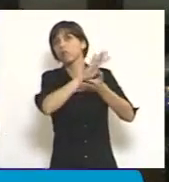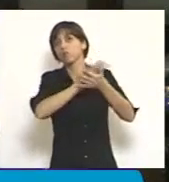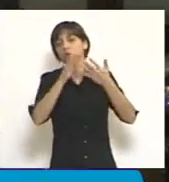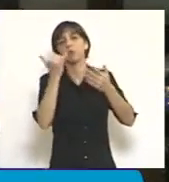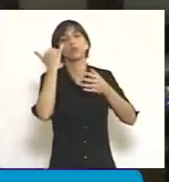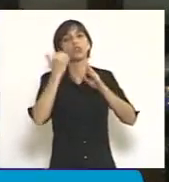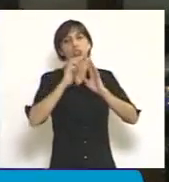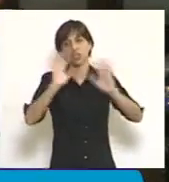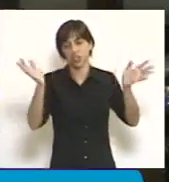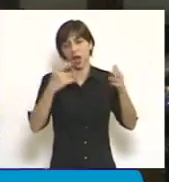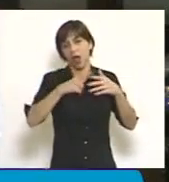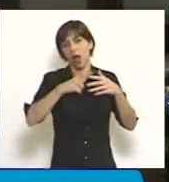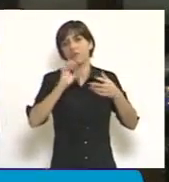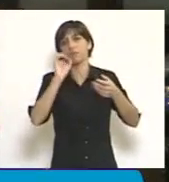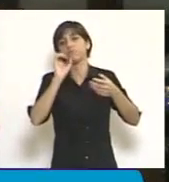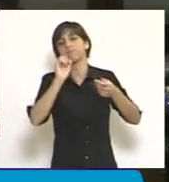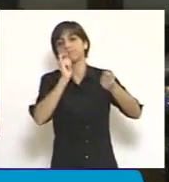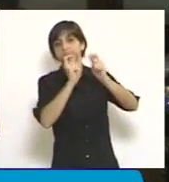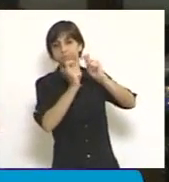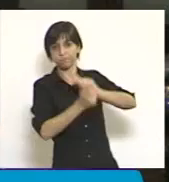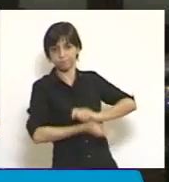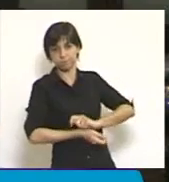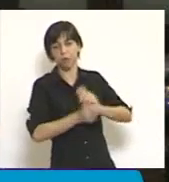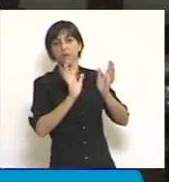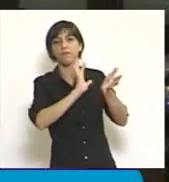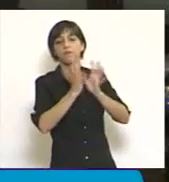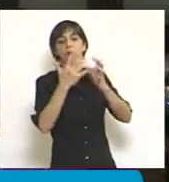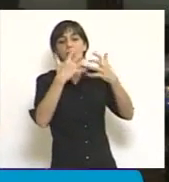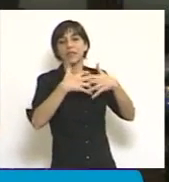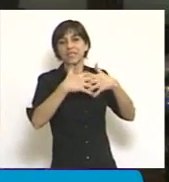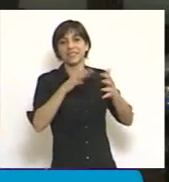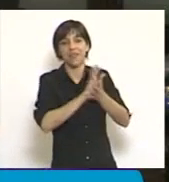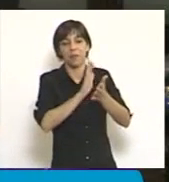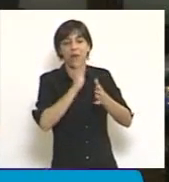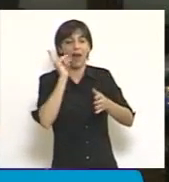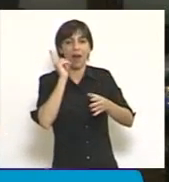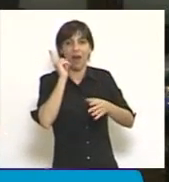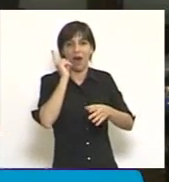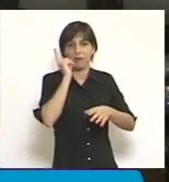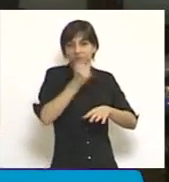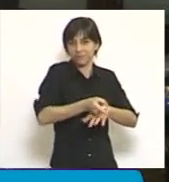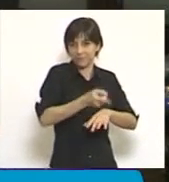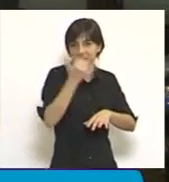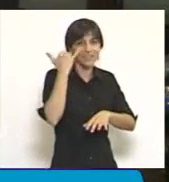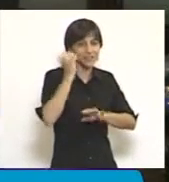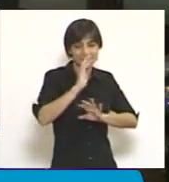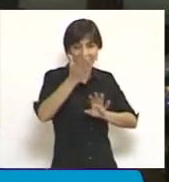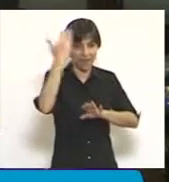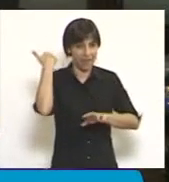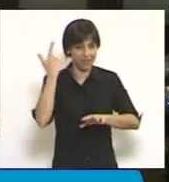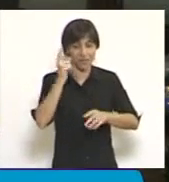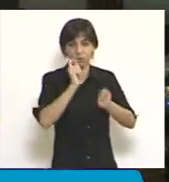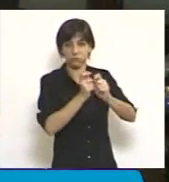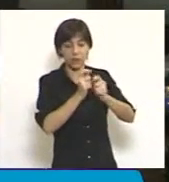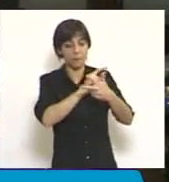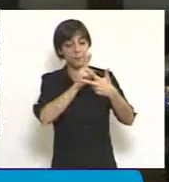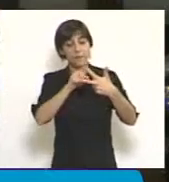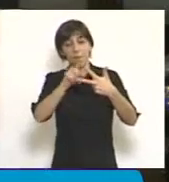Buenos Aires, una vez que se concrete la transferencia. Código Procesal, el de la Ciudad de Buenos Aires, que debo decirlo, es un código